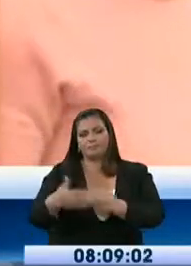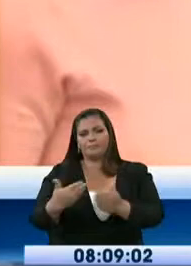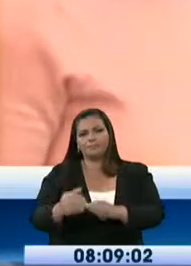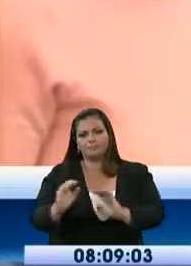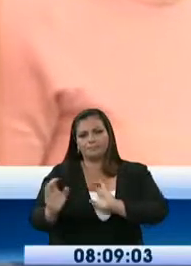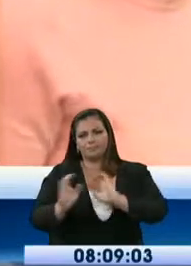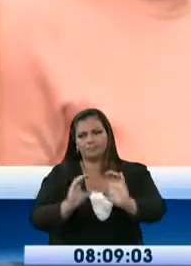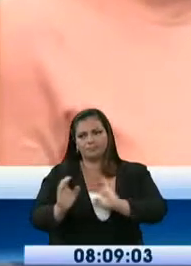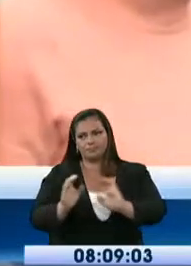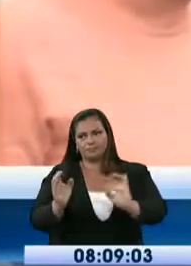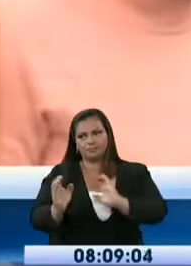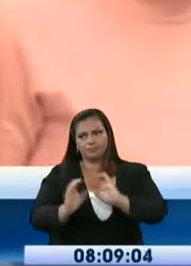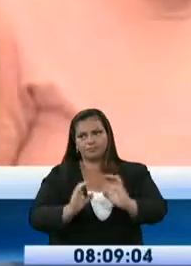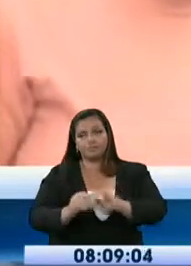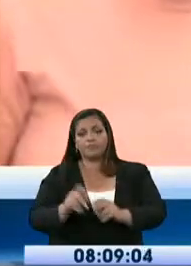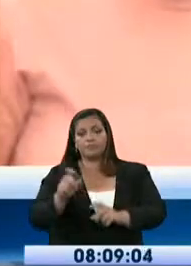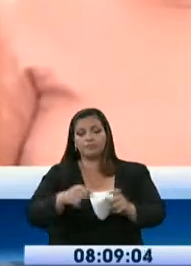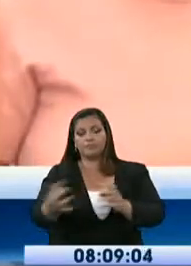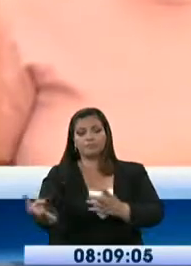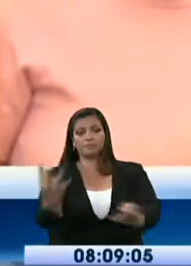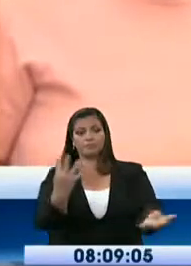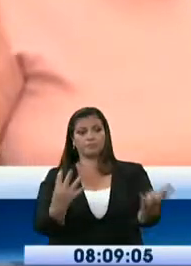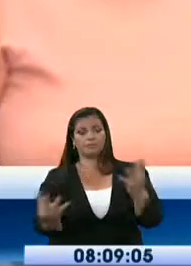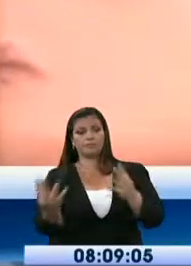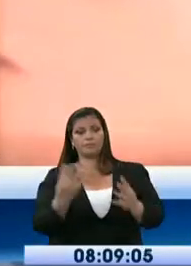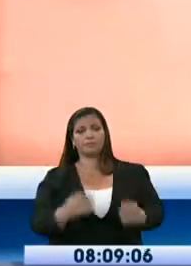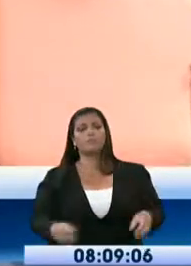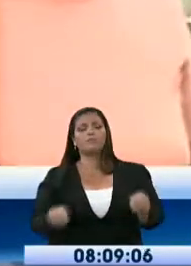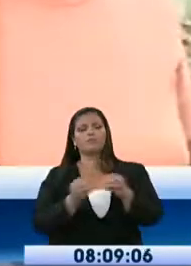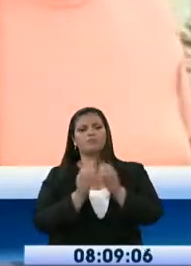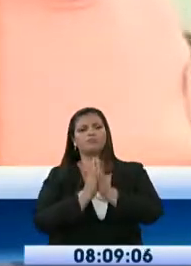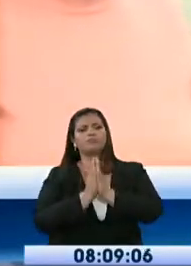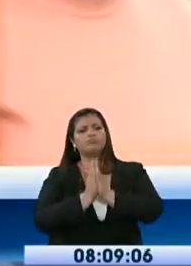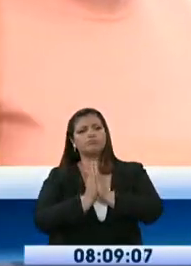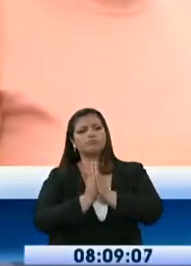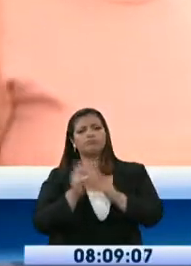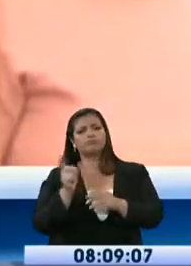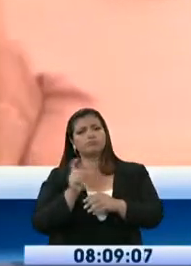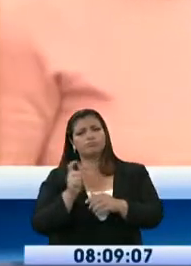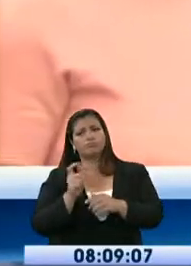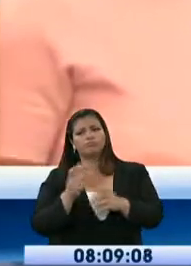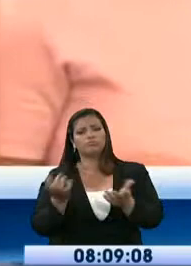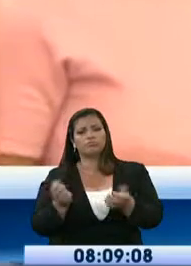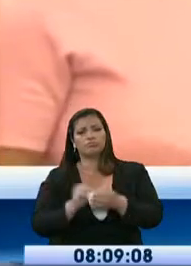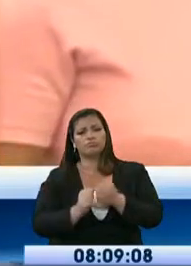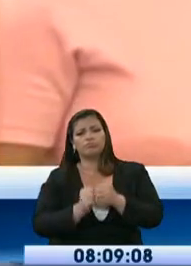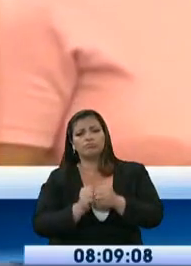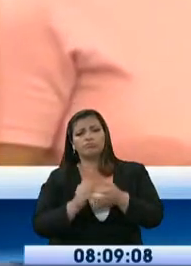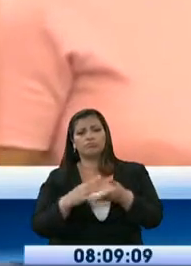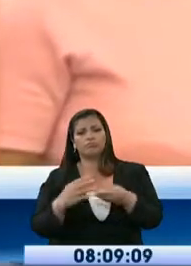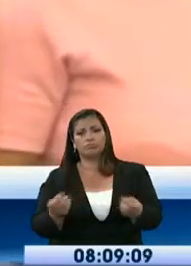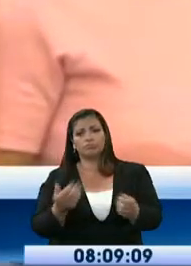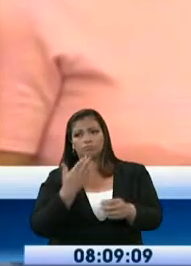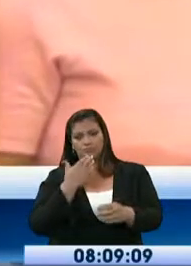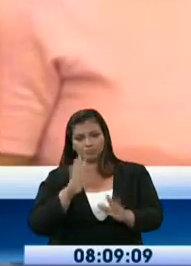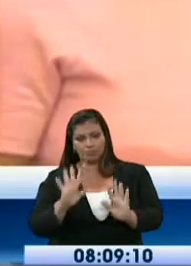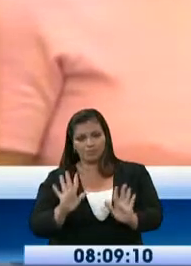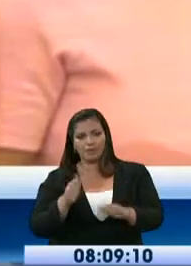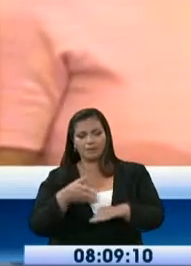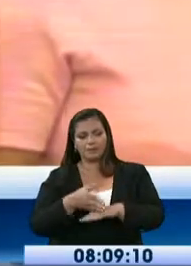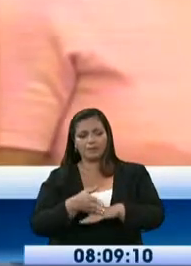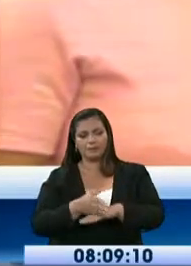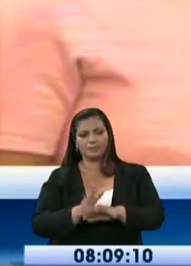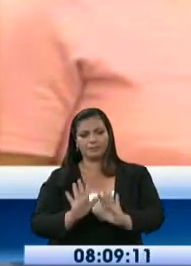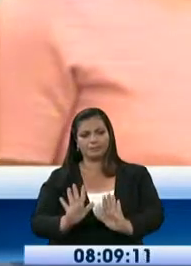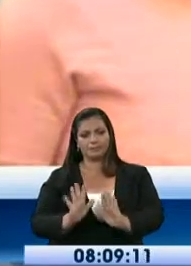ya se nos acercaron los moradores y ya nos están diciendo de más pedidos que tienen. Desarrollamos el tema de la zanja y ¿qué le parece si en el último enlace desarrollamos el tema también que ustedes